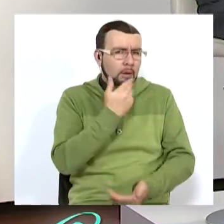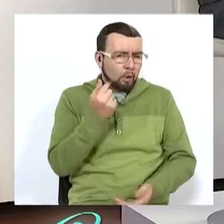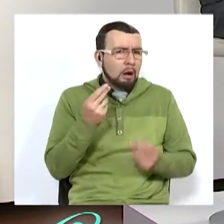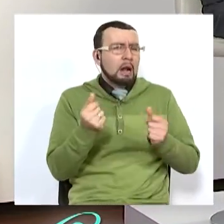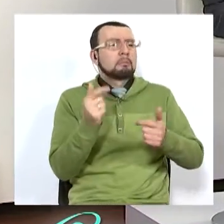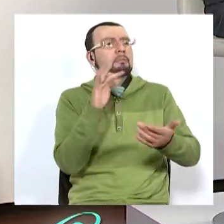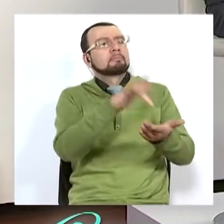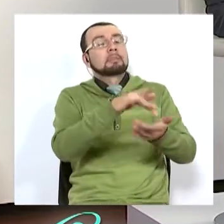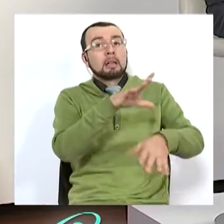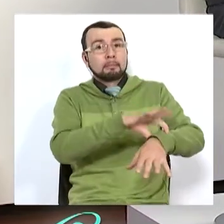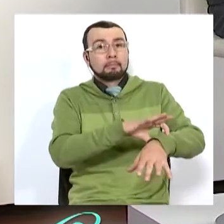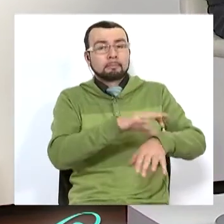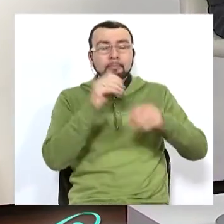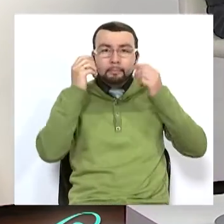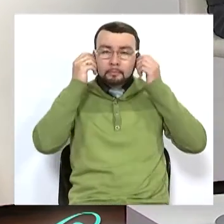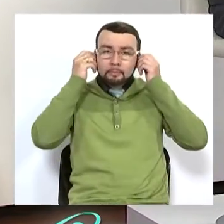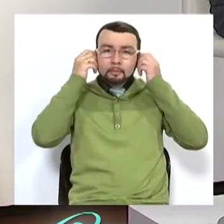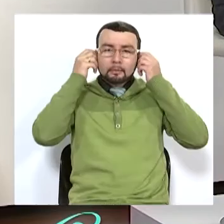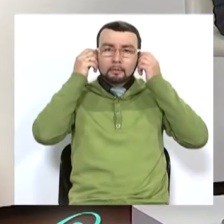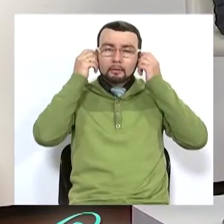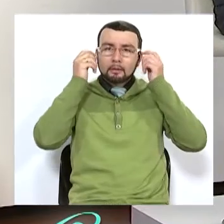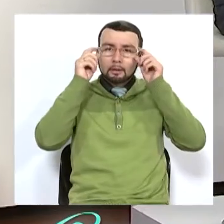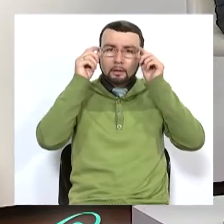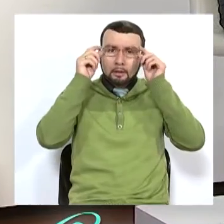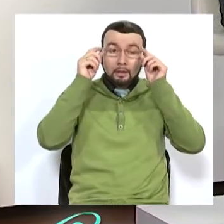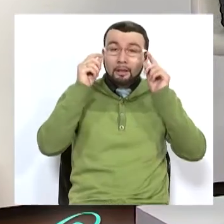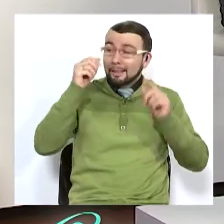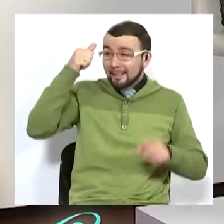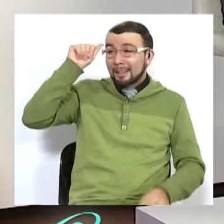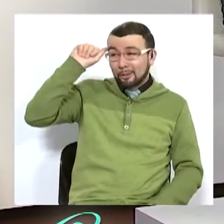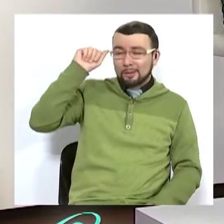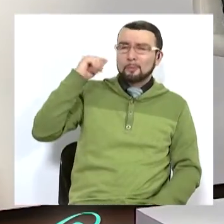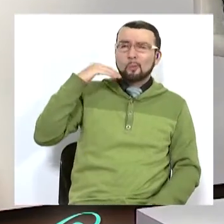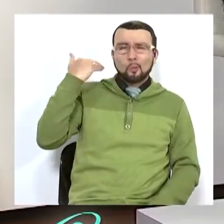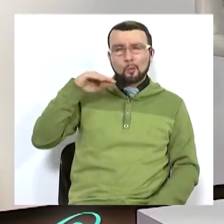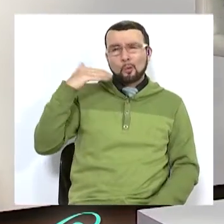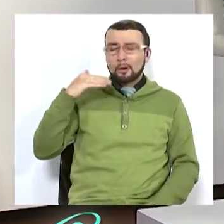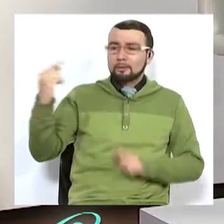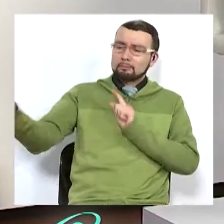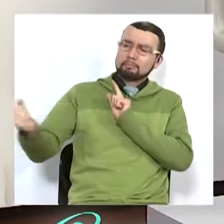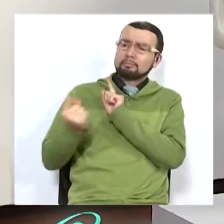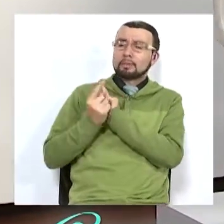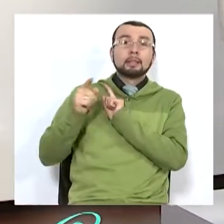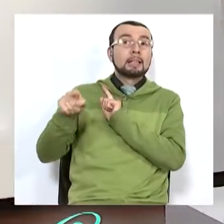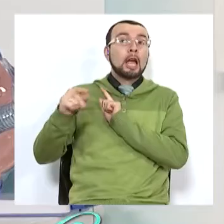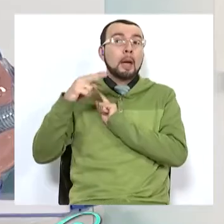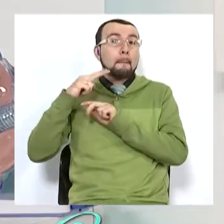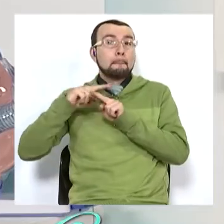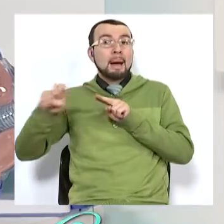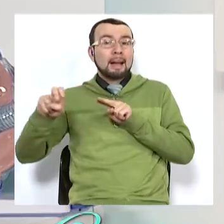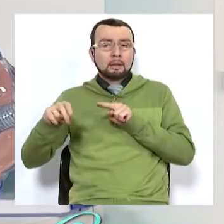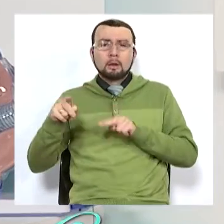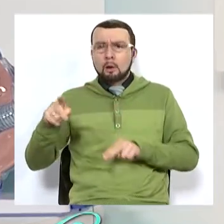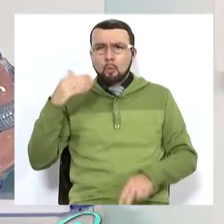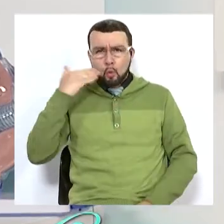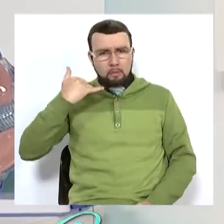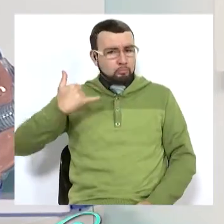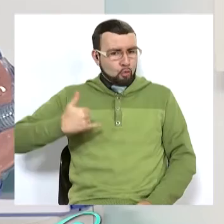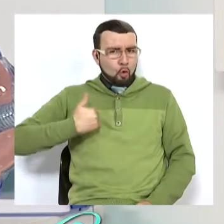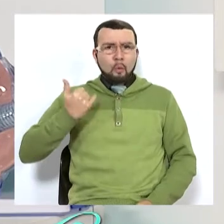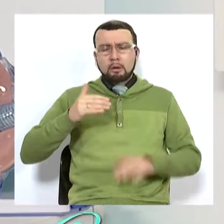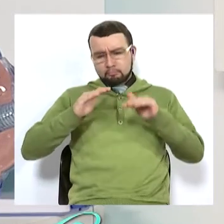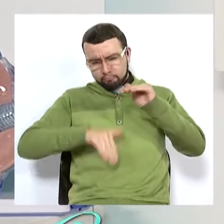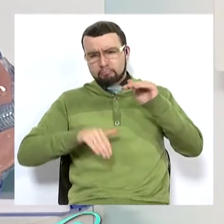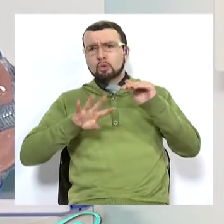Doctor Otoniel. Recordábamos aquí el caso de una mujer que vimos en Manizales, una mujer joven, por debajo